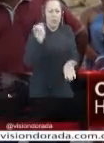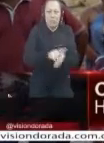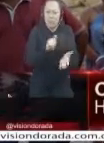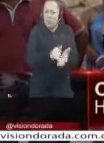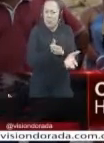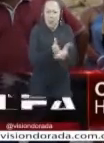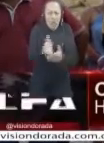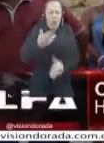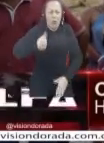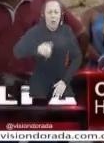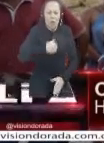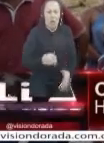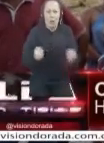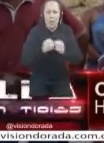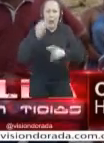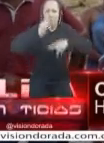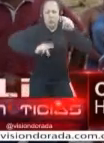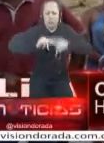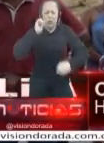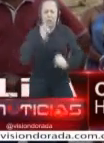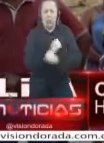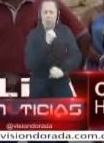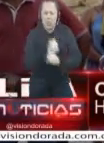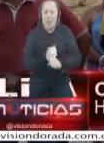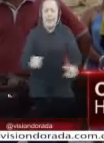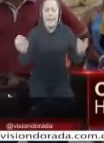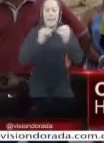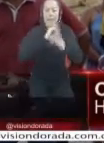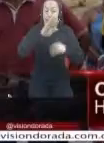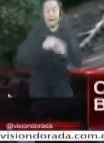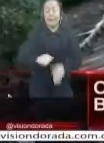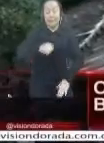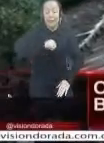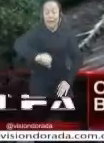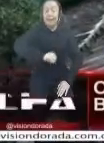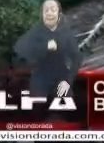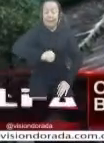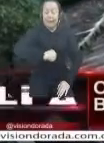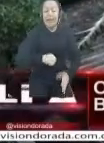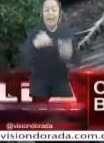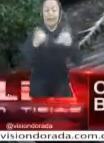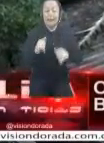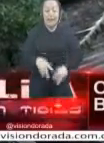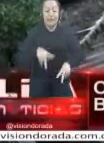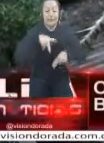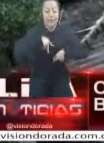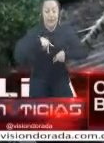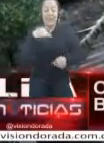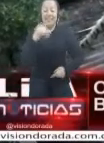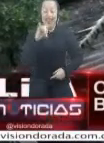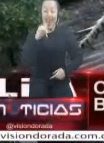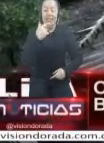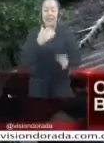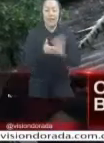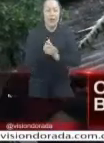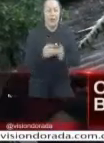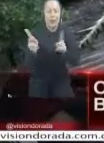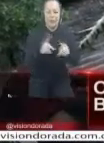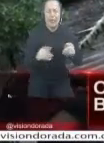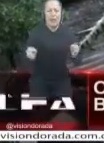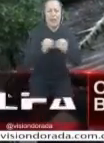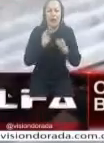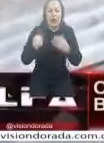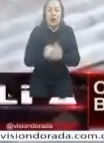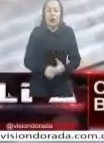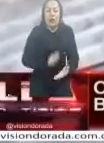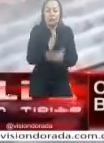nosotros, que hemos hecho mejoras en ellas y por consiguiente tenemos derecho sobre ellas. Los residentes en este sector exigen que con las